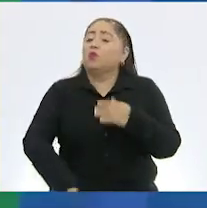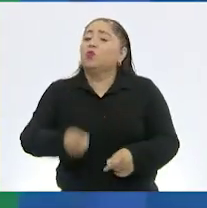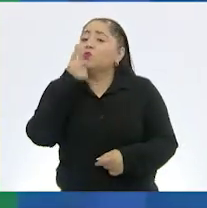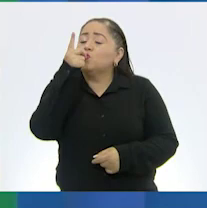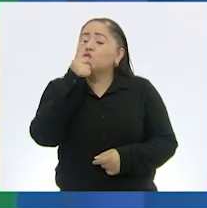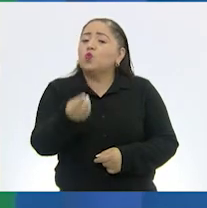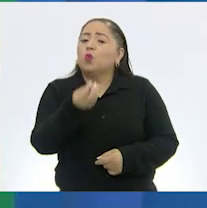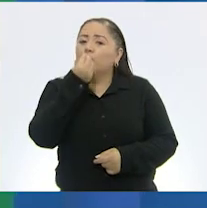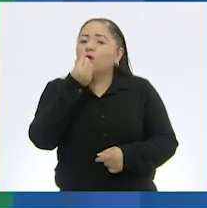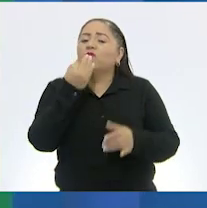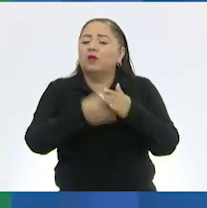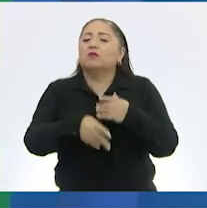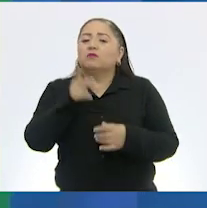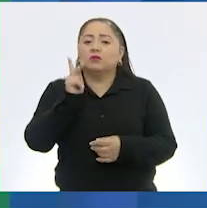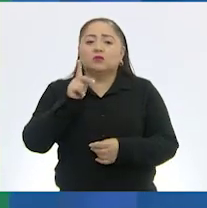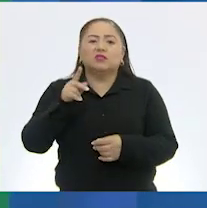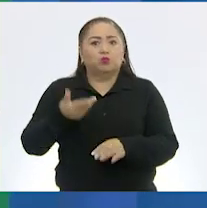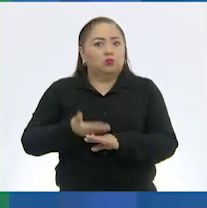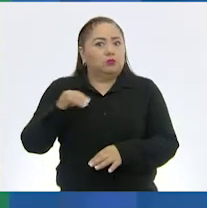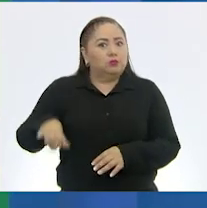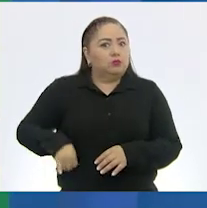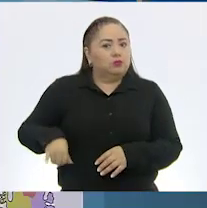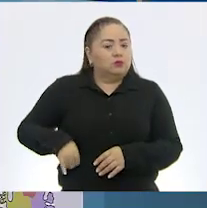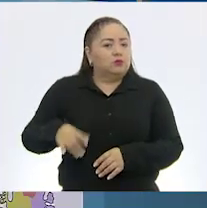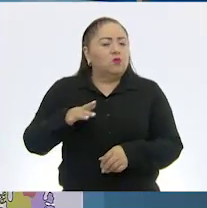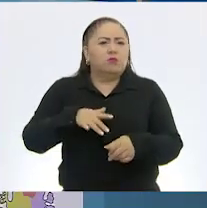que consumían y que me parece muy interesante.